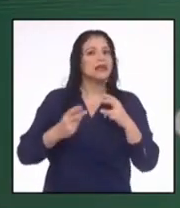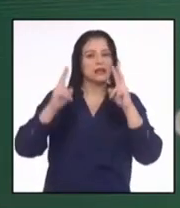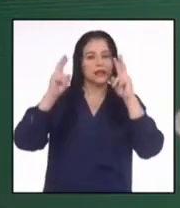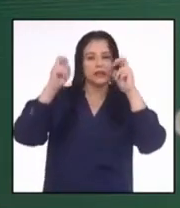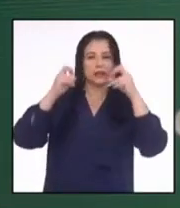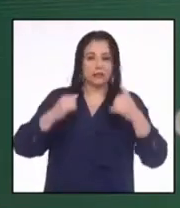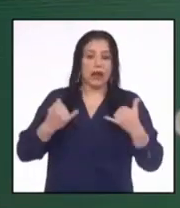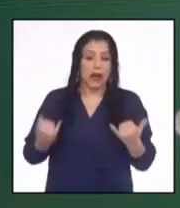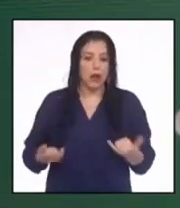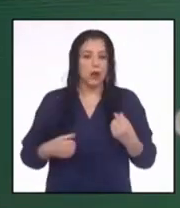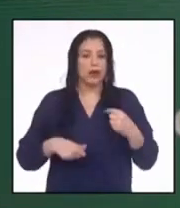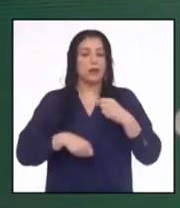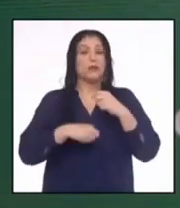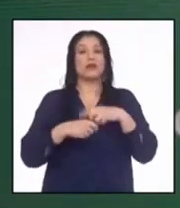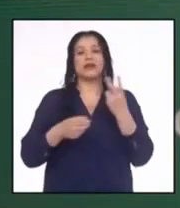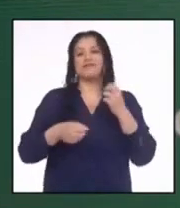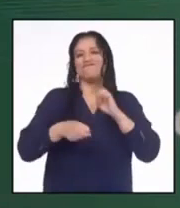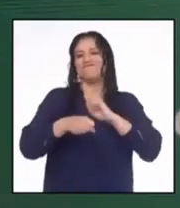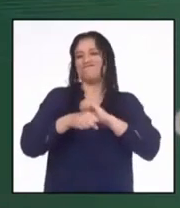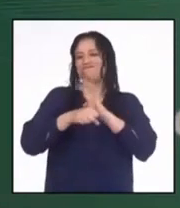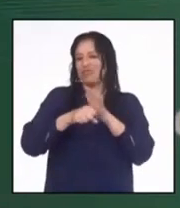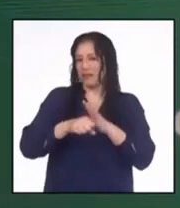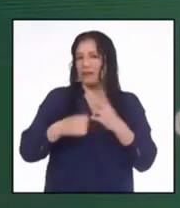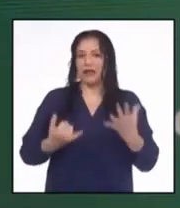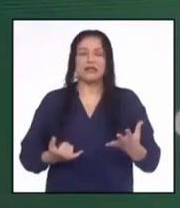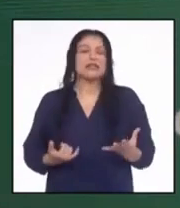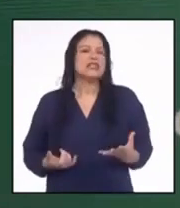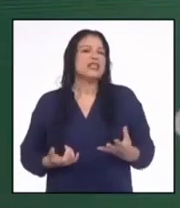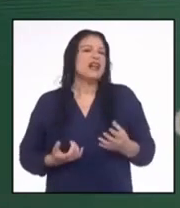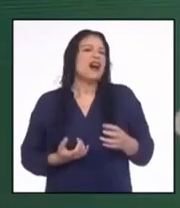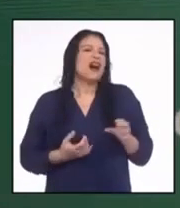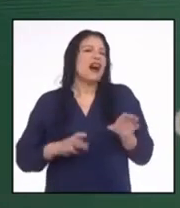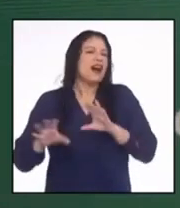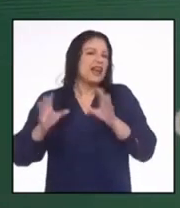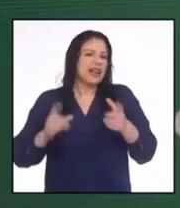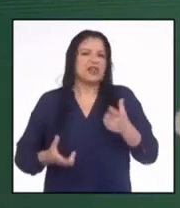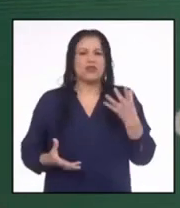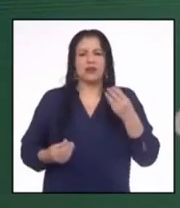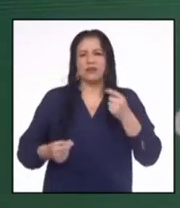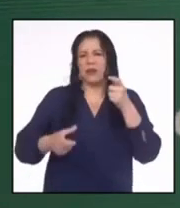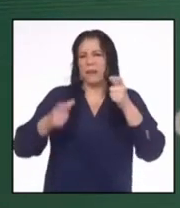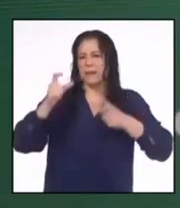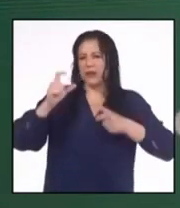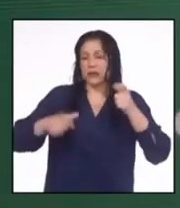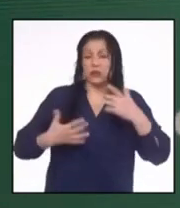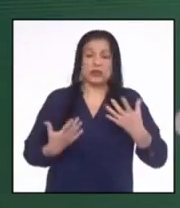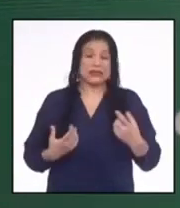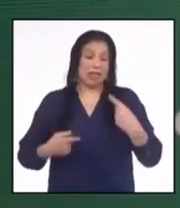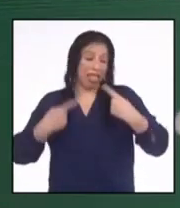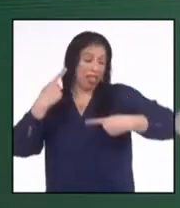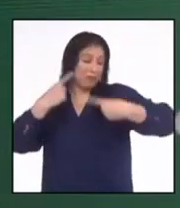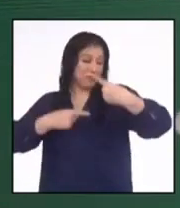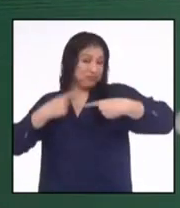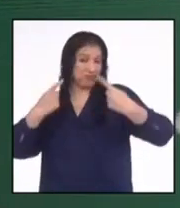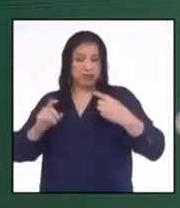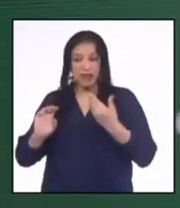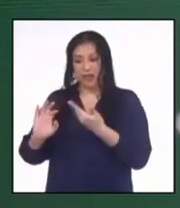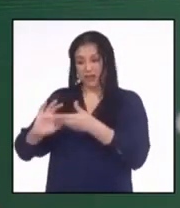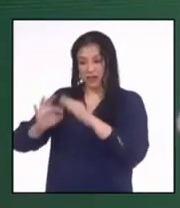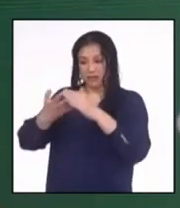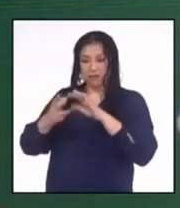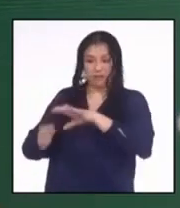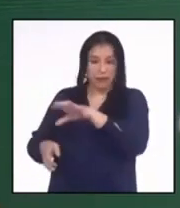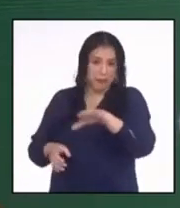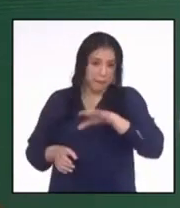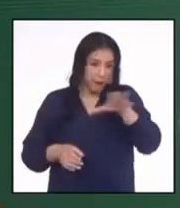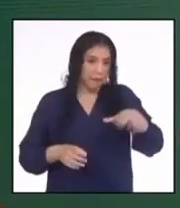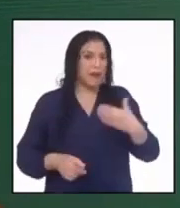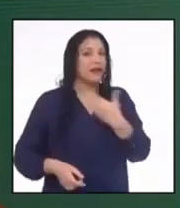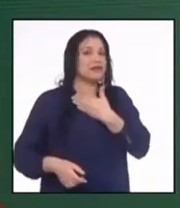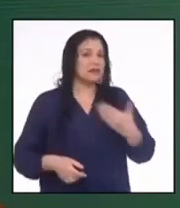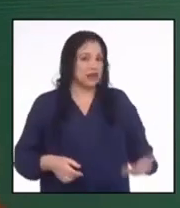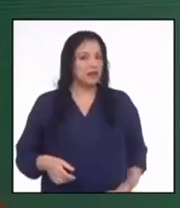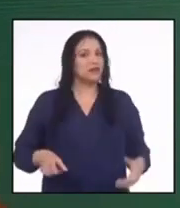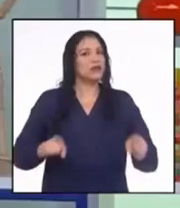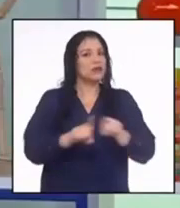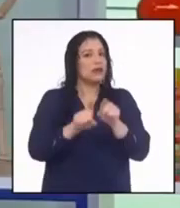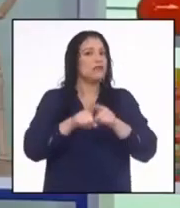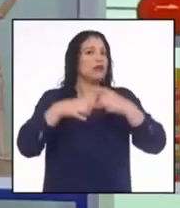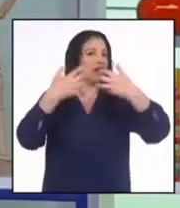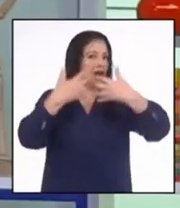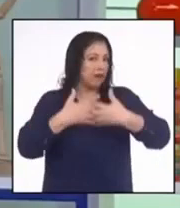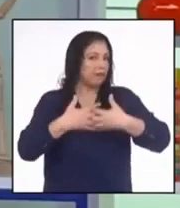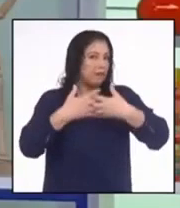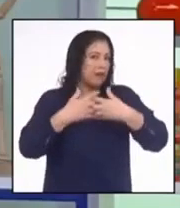de pandemia por el COVID-19 ha generado situaciones que han terminado en conflictos entre población, Estado y hasta